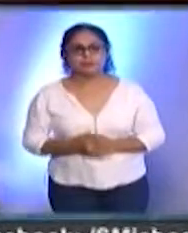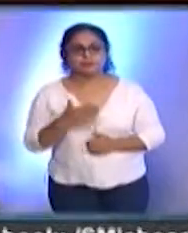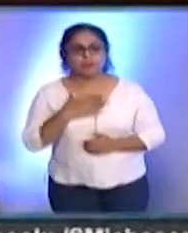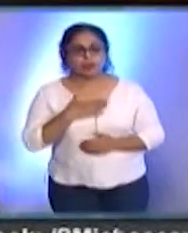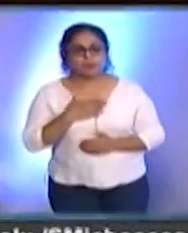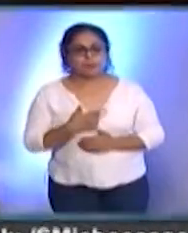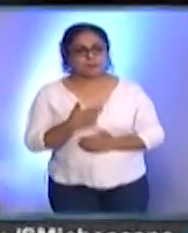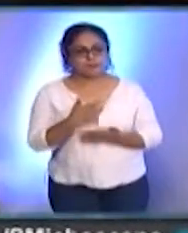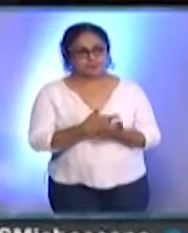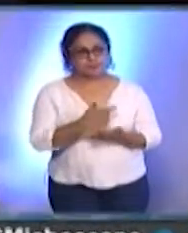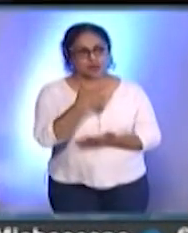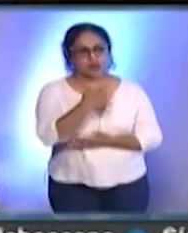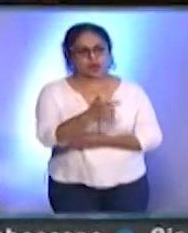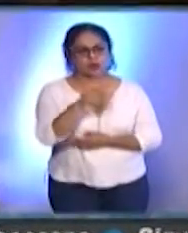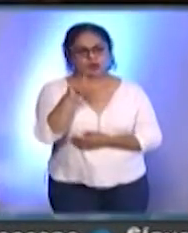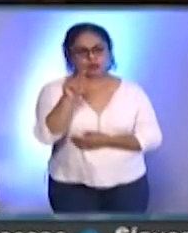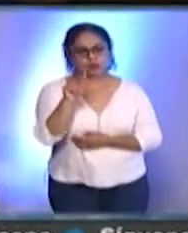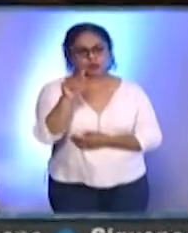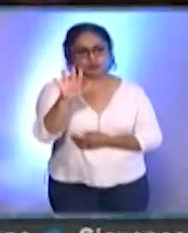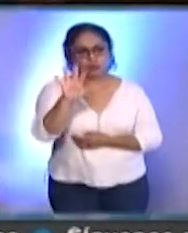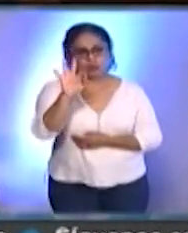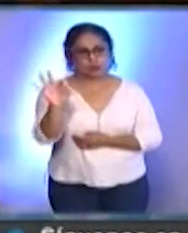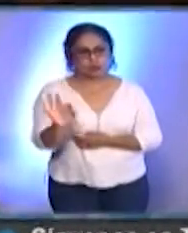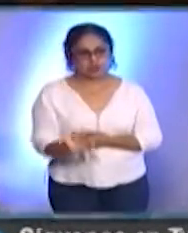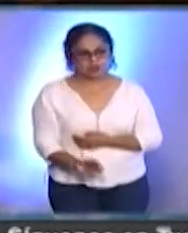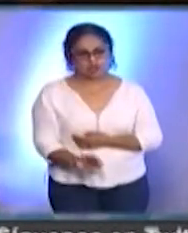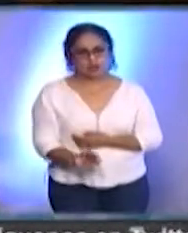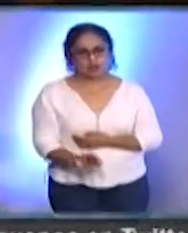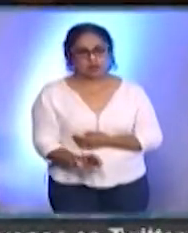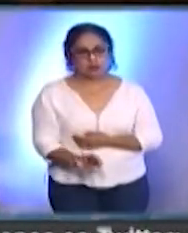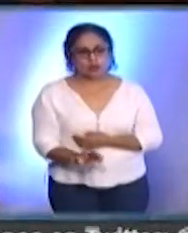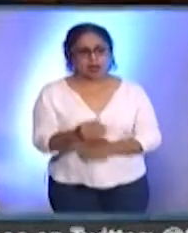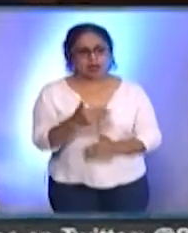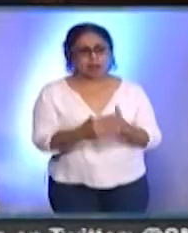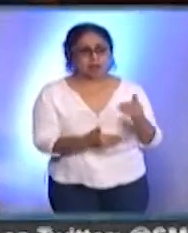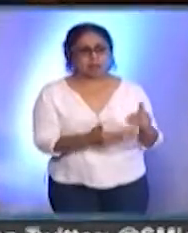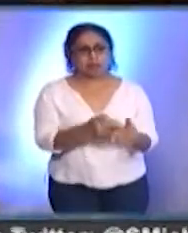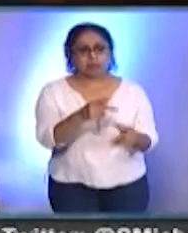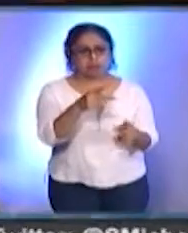el 85% de la obra y el avance estaba al